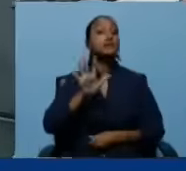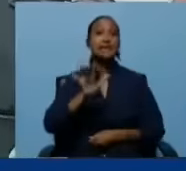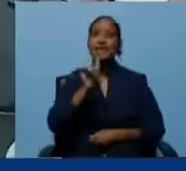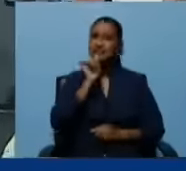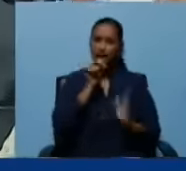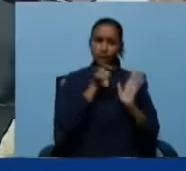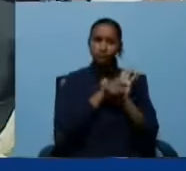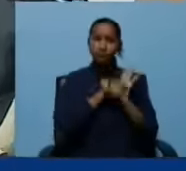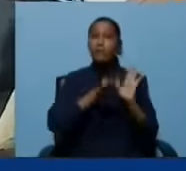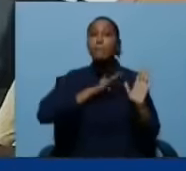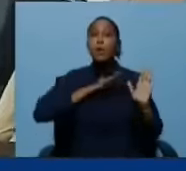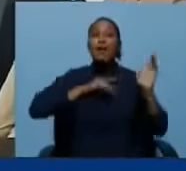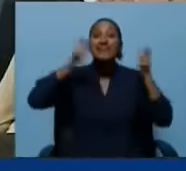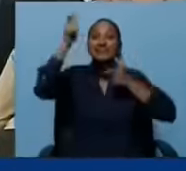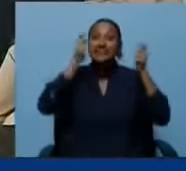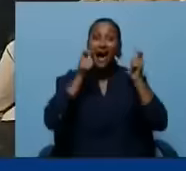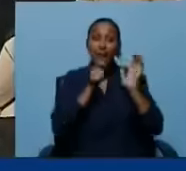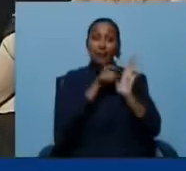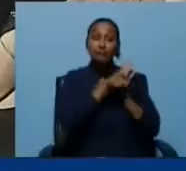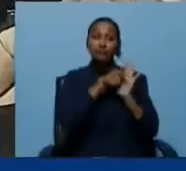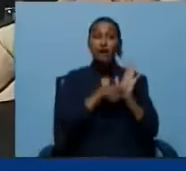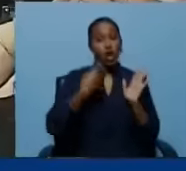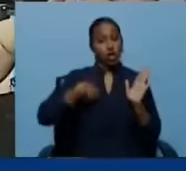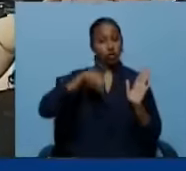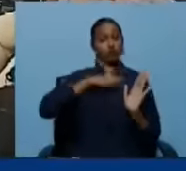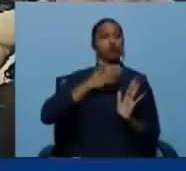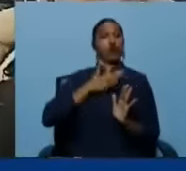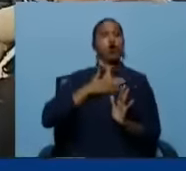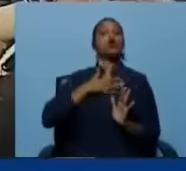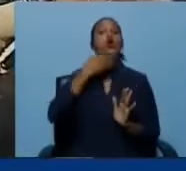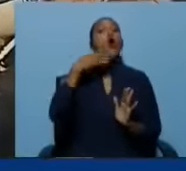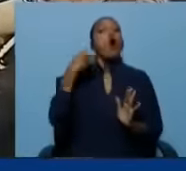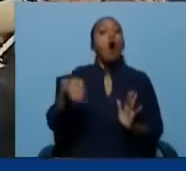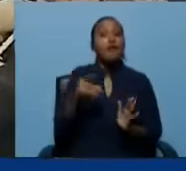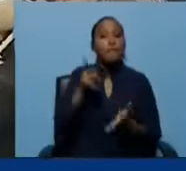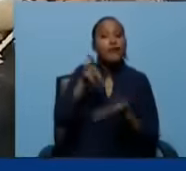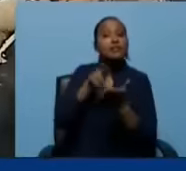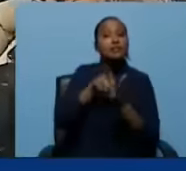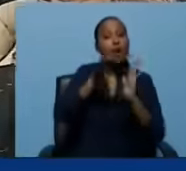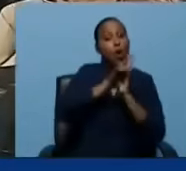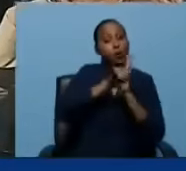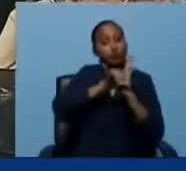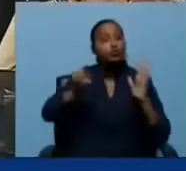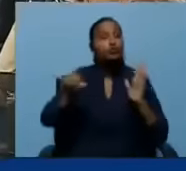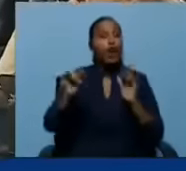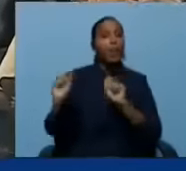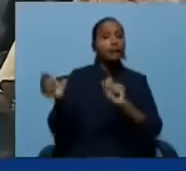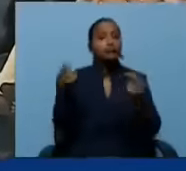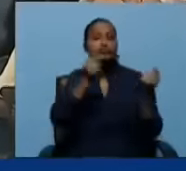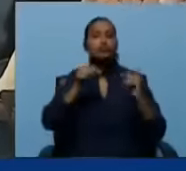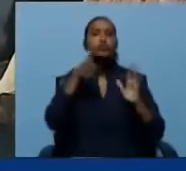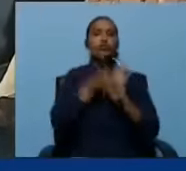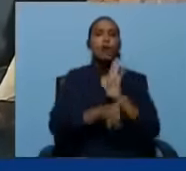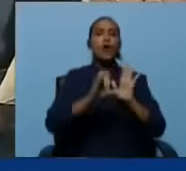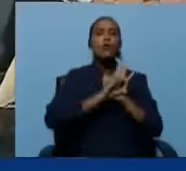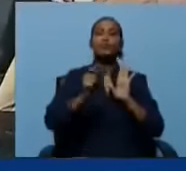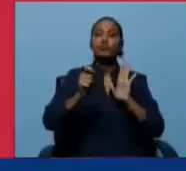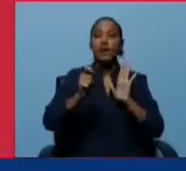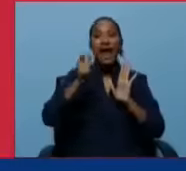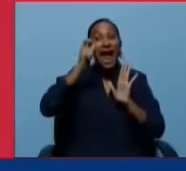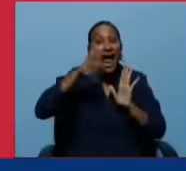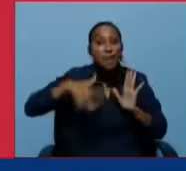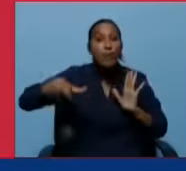Chávez, y nosotros jóvenes constituyentes lo aprobamos, y el pueblo votó y aprobó la única Constitución que el pueblo ha